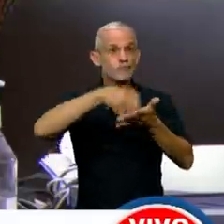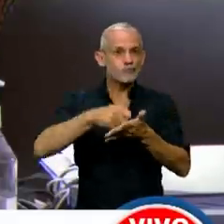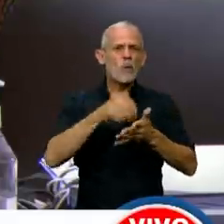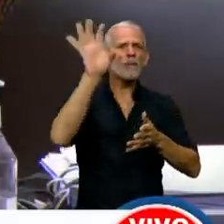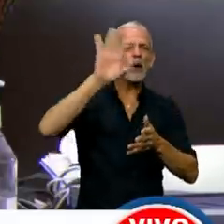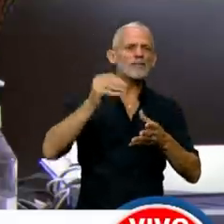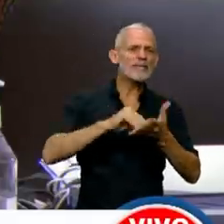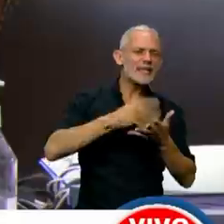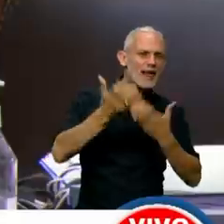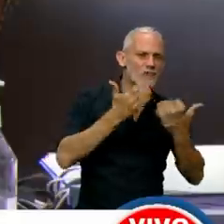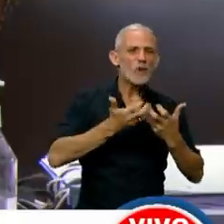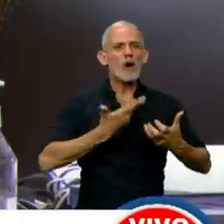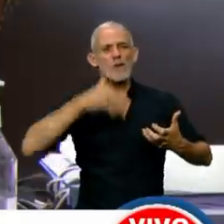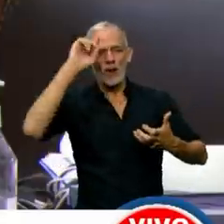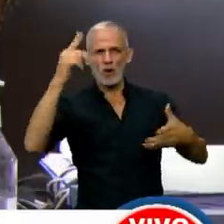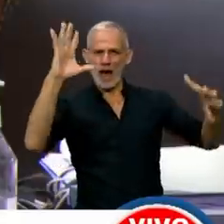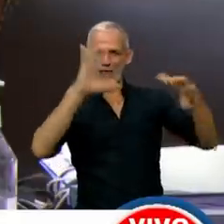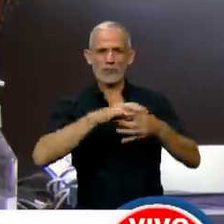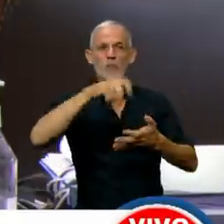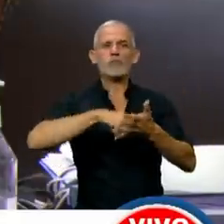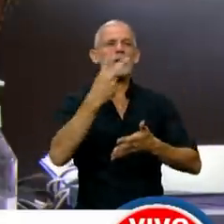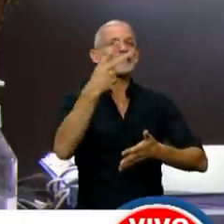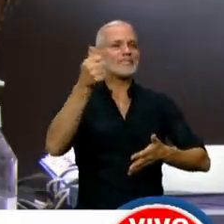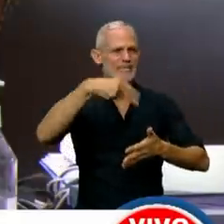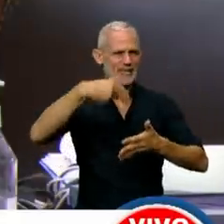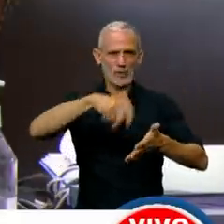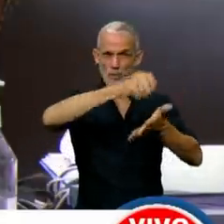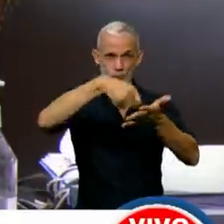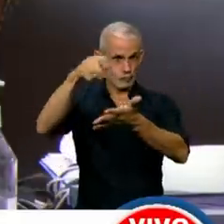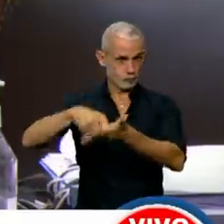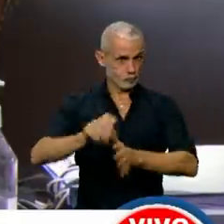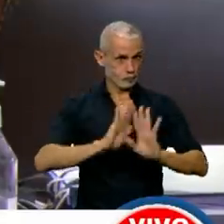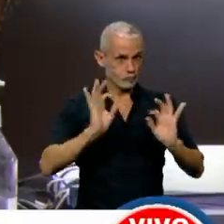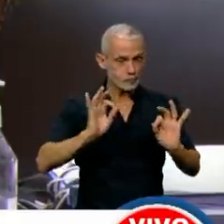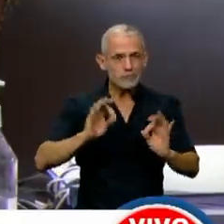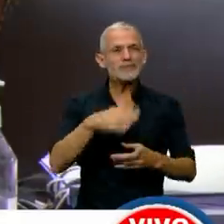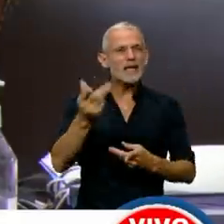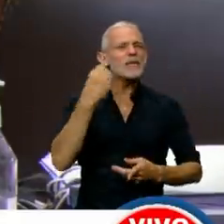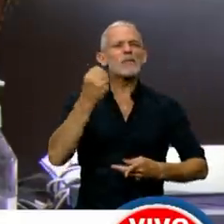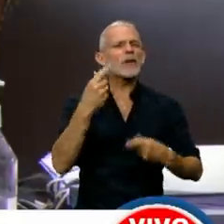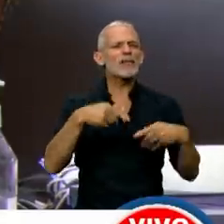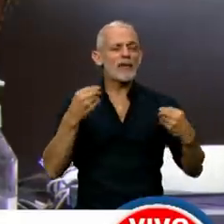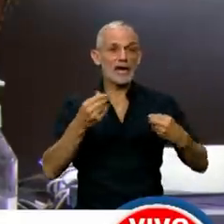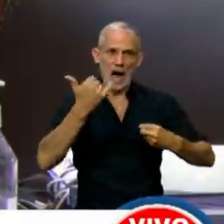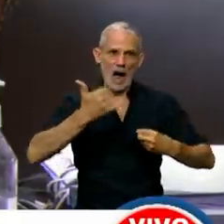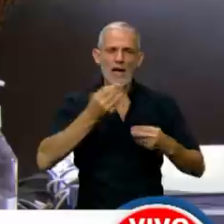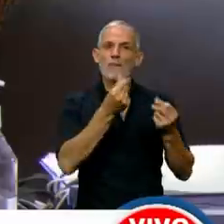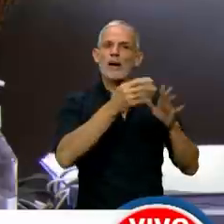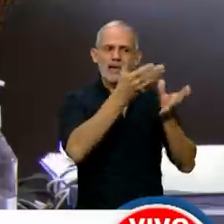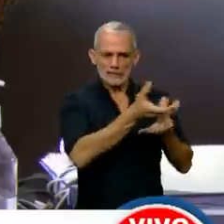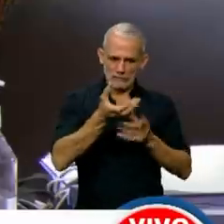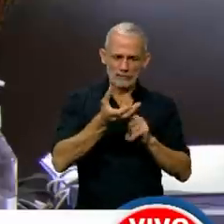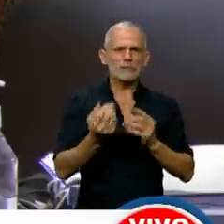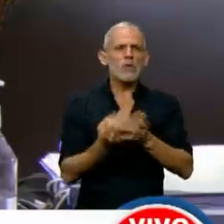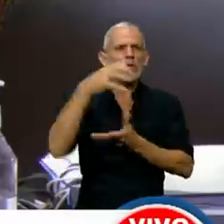la provincia tierra el folio el gobierno nacional el 26 de noviembre quiero agregar también la importancia de contar con los fondos para la